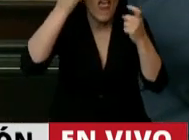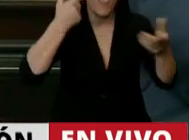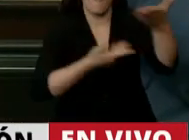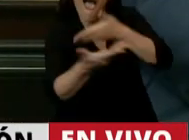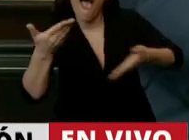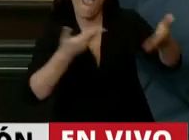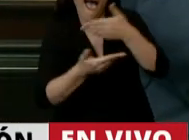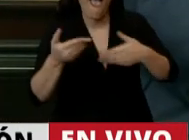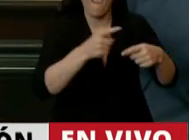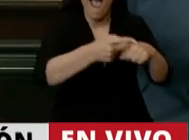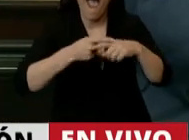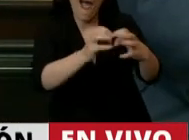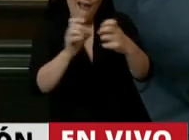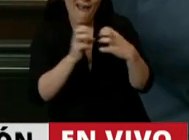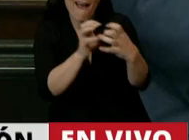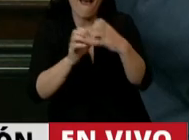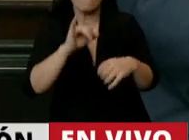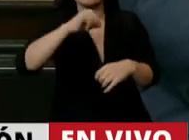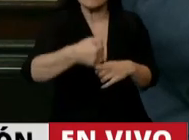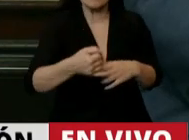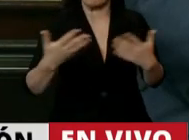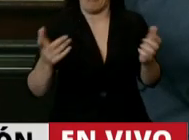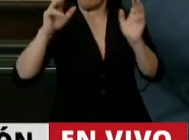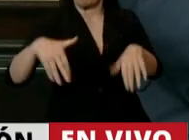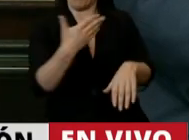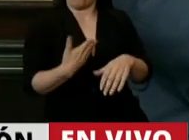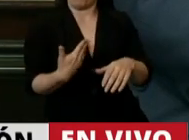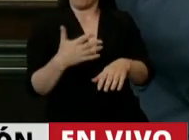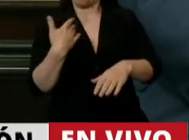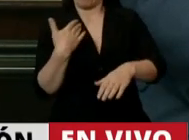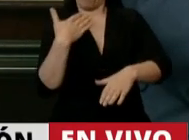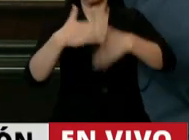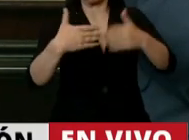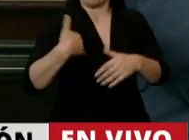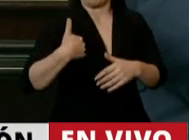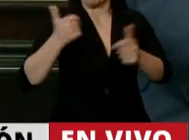fortalecer las políticas públicas que tenemos que llevar adelante para sacar el país adelante.